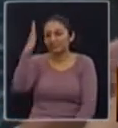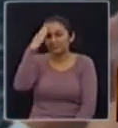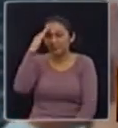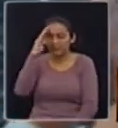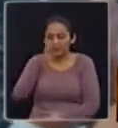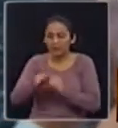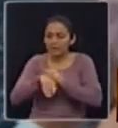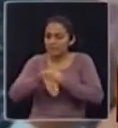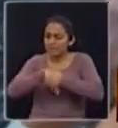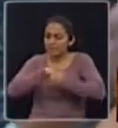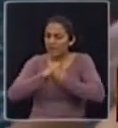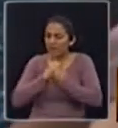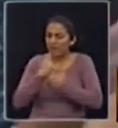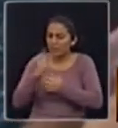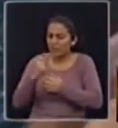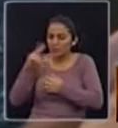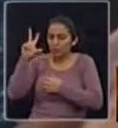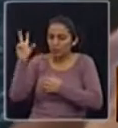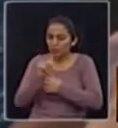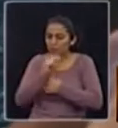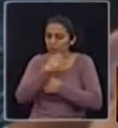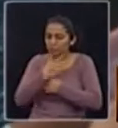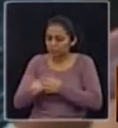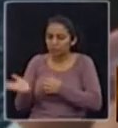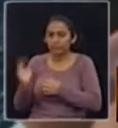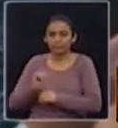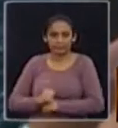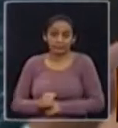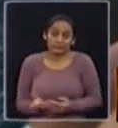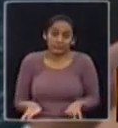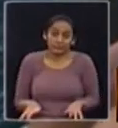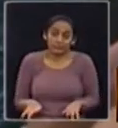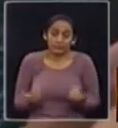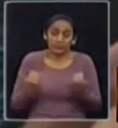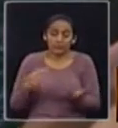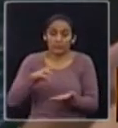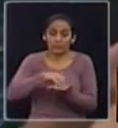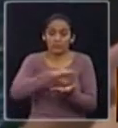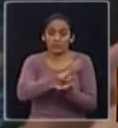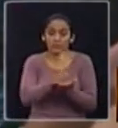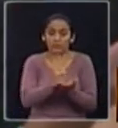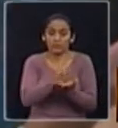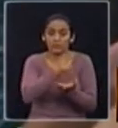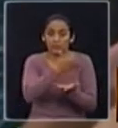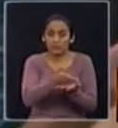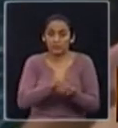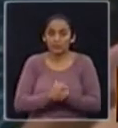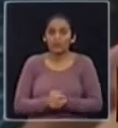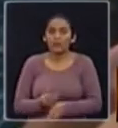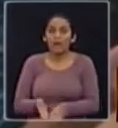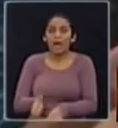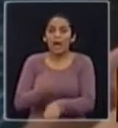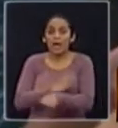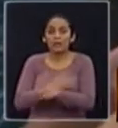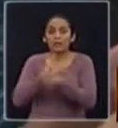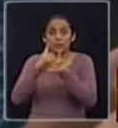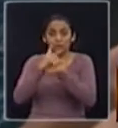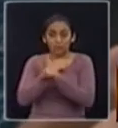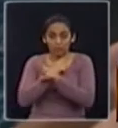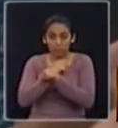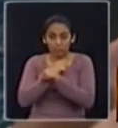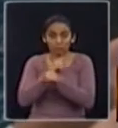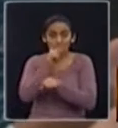anterior. Ya lo sabían. Que ¿cómo se explica que la Asamblea Nacional haya tuiteado desde el Twitter oficial de la